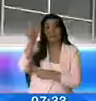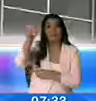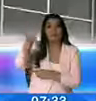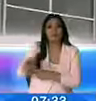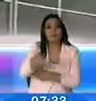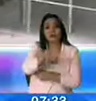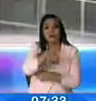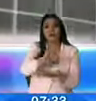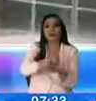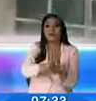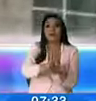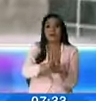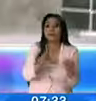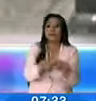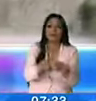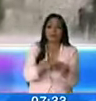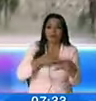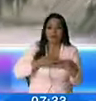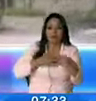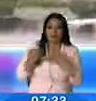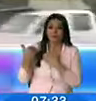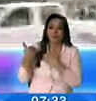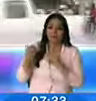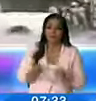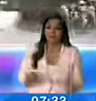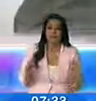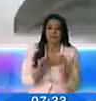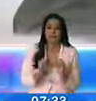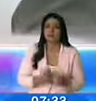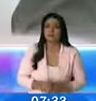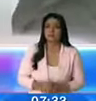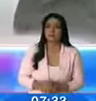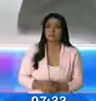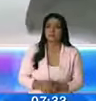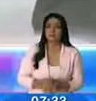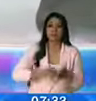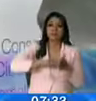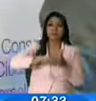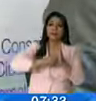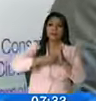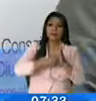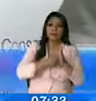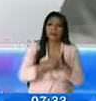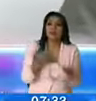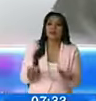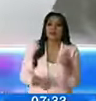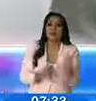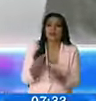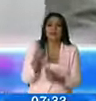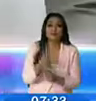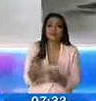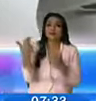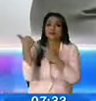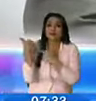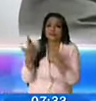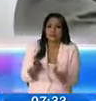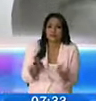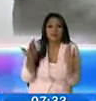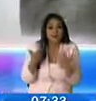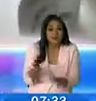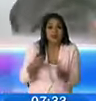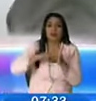mantiene con el Instituto Ecuatoriano de Seguridad Social, IES. La Contraloría actuó ejerciendo sus competencias. Si ya